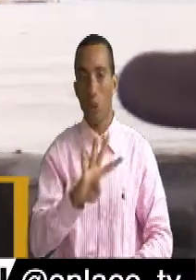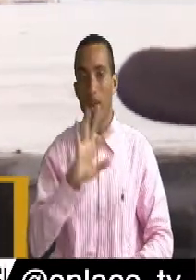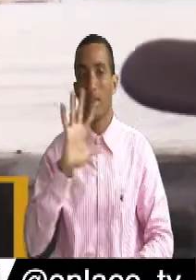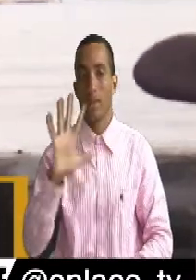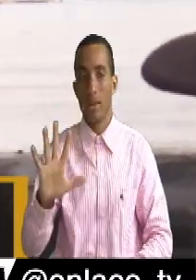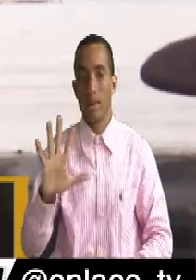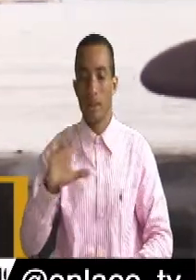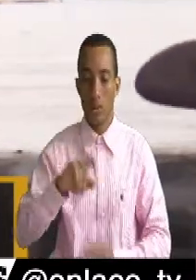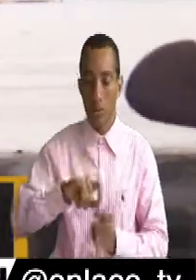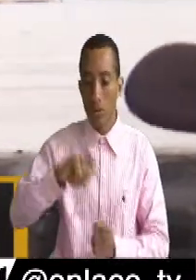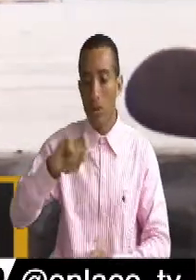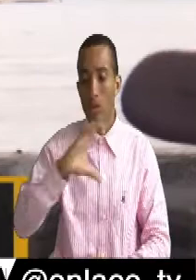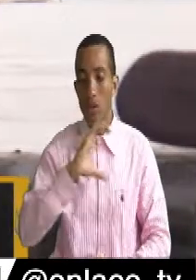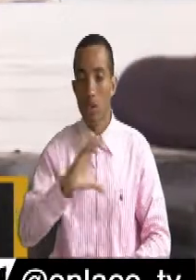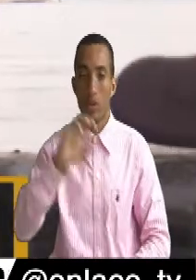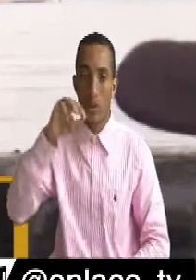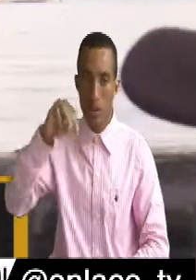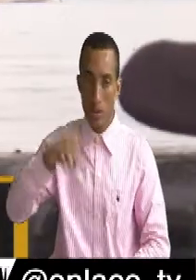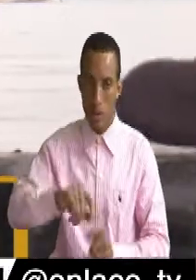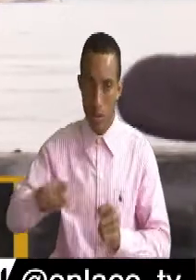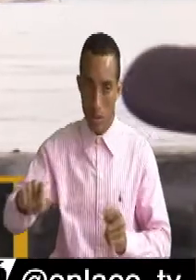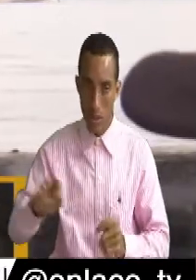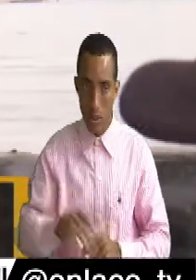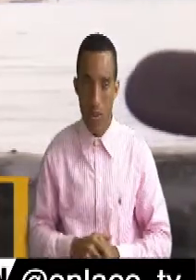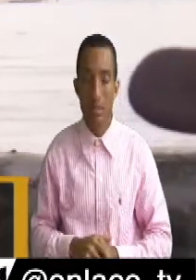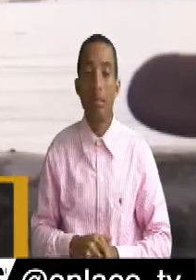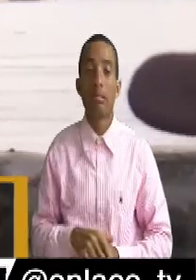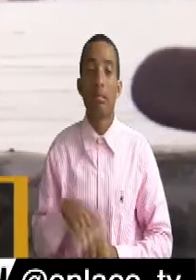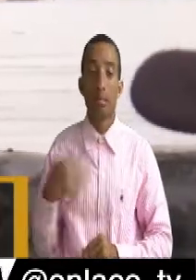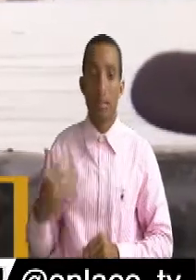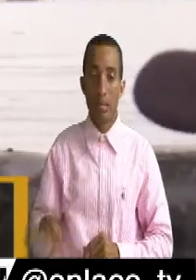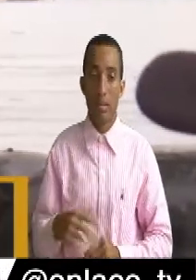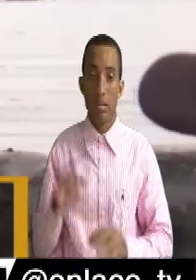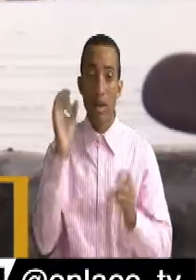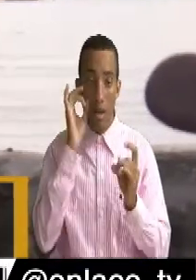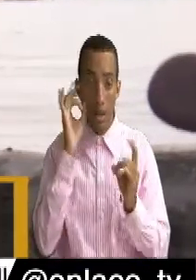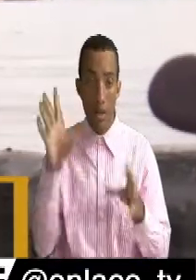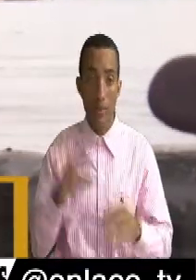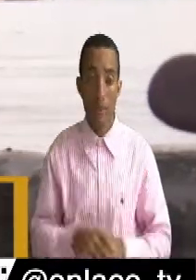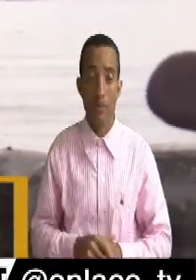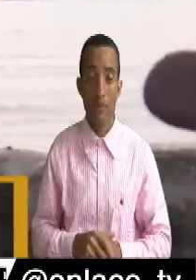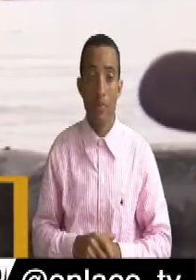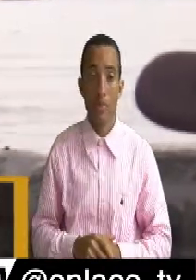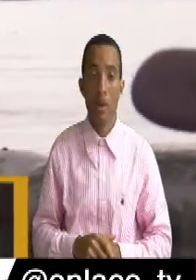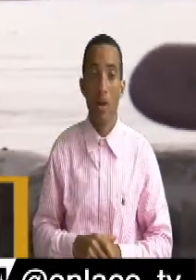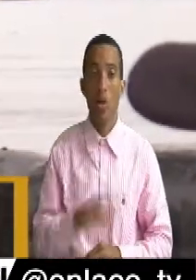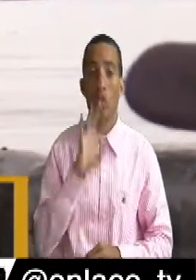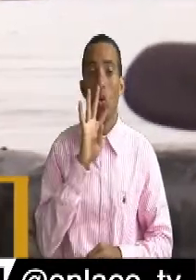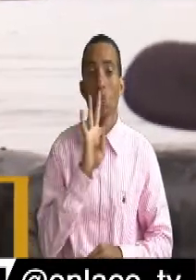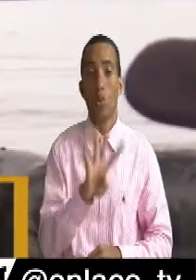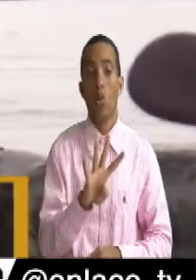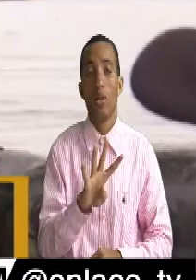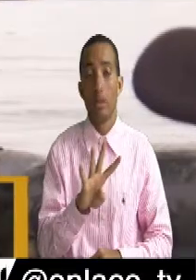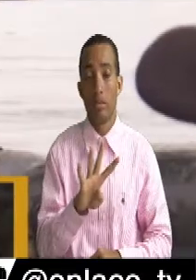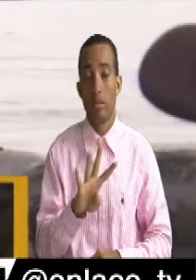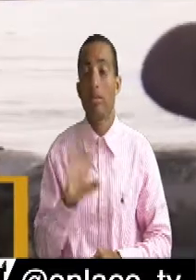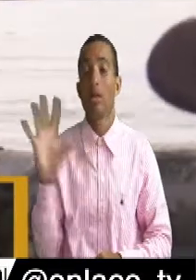de desbordamiento que se tiene y alerta roja, el cual nos indica con todos las agencias que